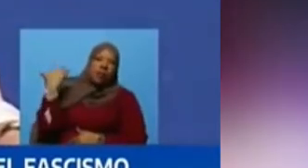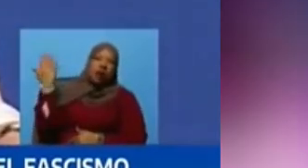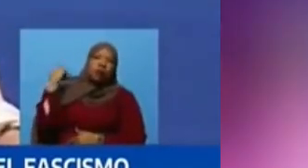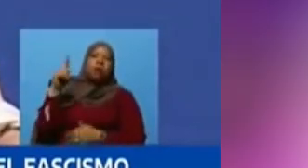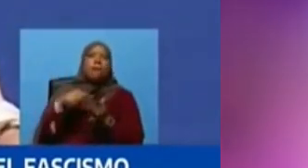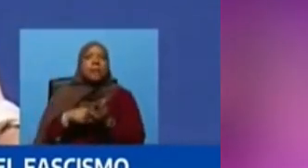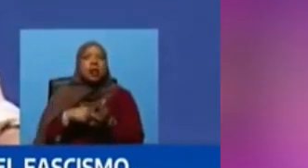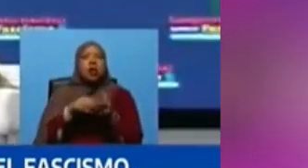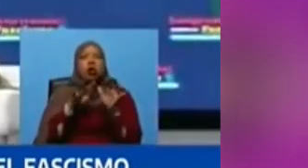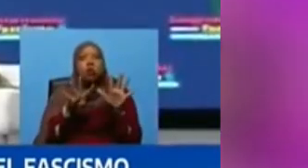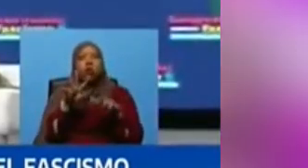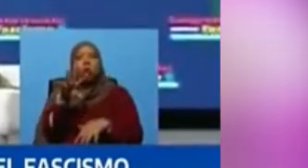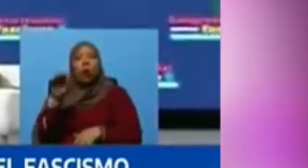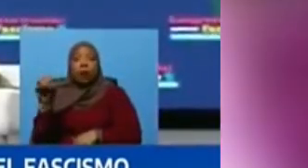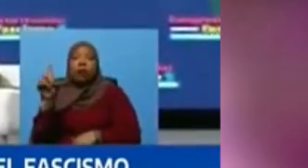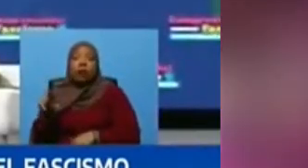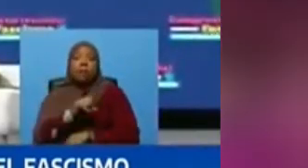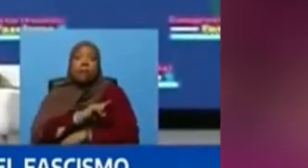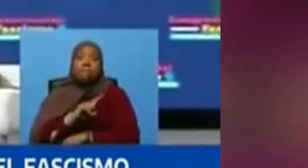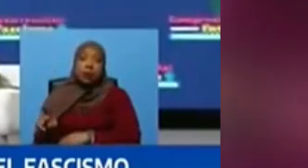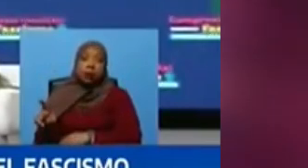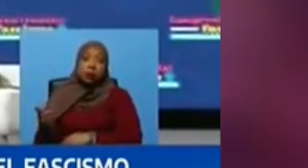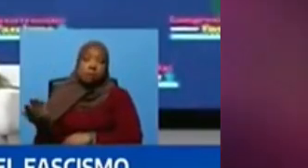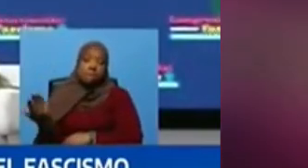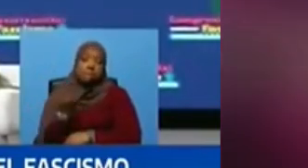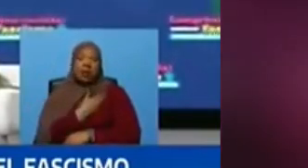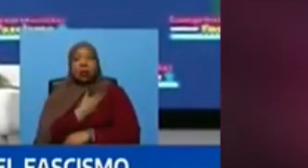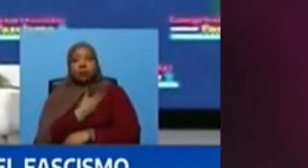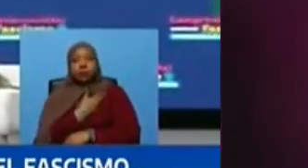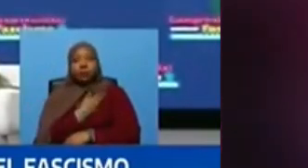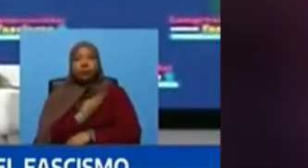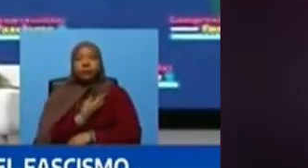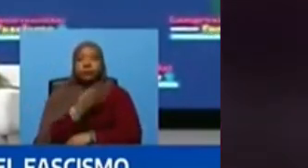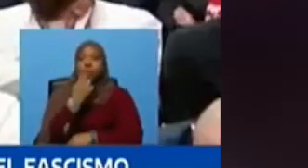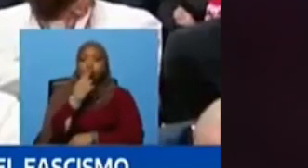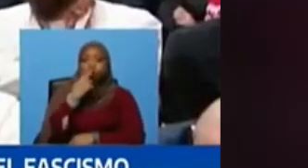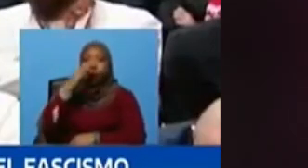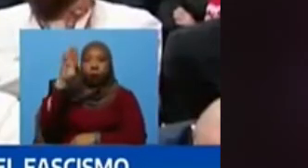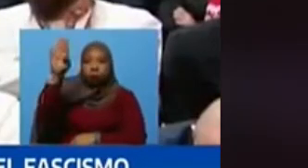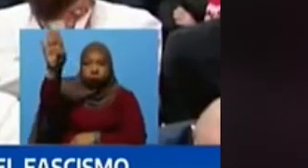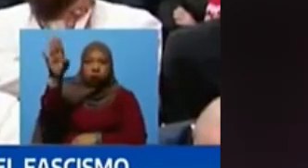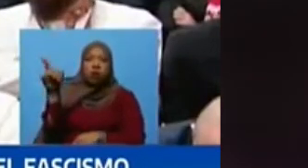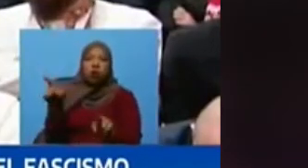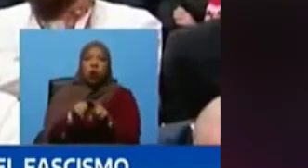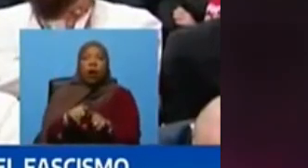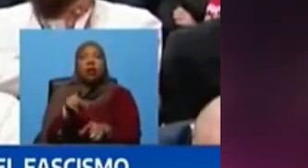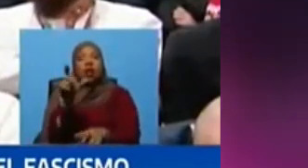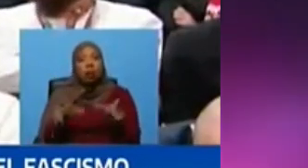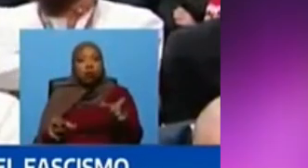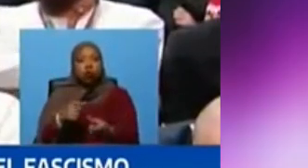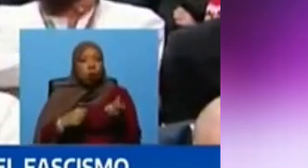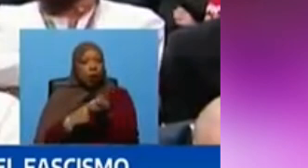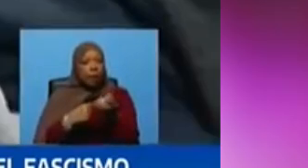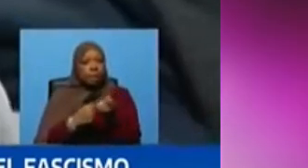al final fueron también víctimas de los nazis y de los fascistas. Y sucumbió